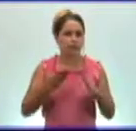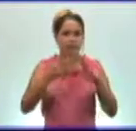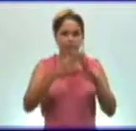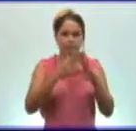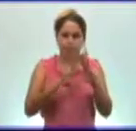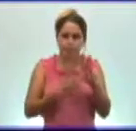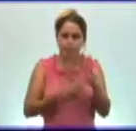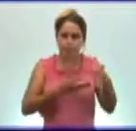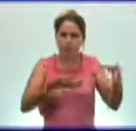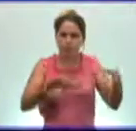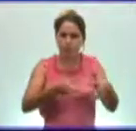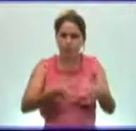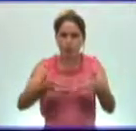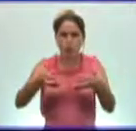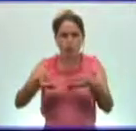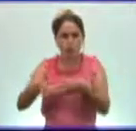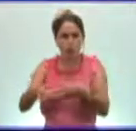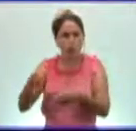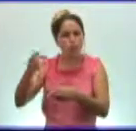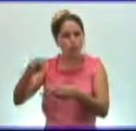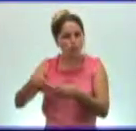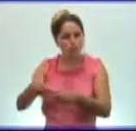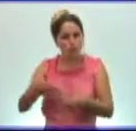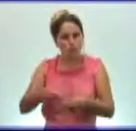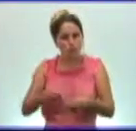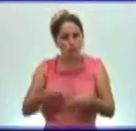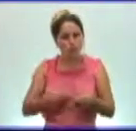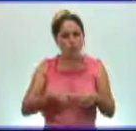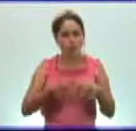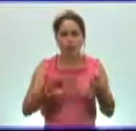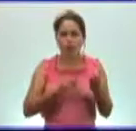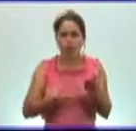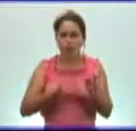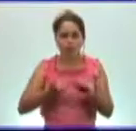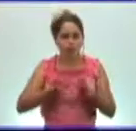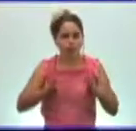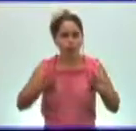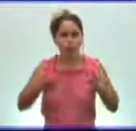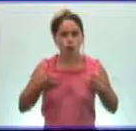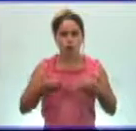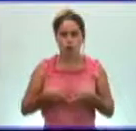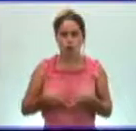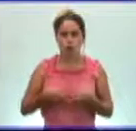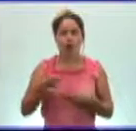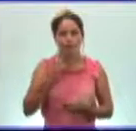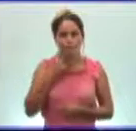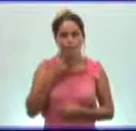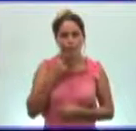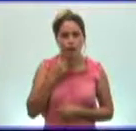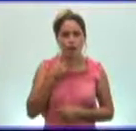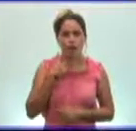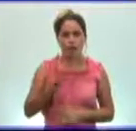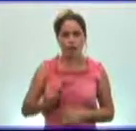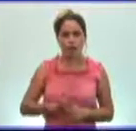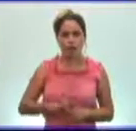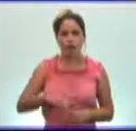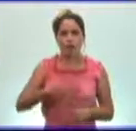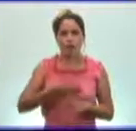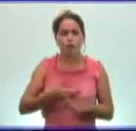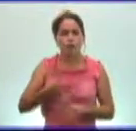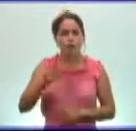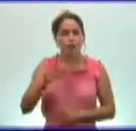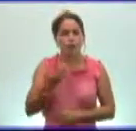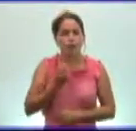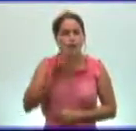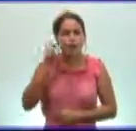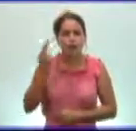clasificaciones de composición, tipo de partículas y propiedades, pasaremos entonces al primer ejercicio de la